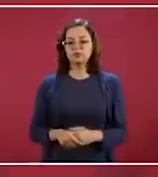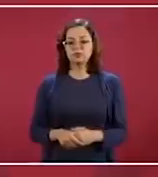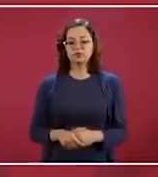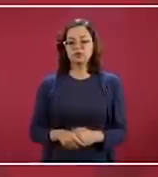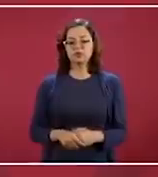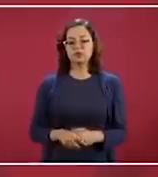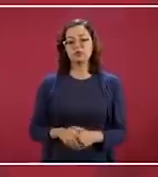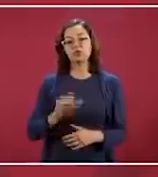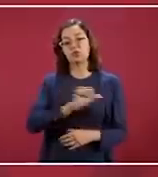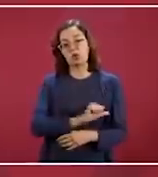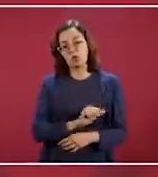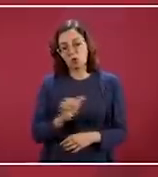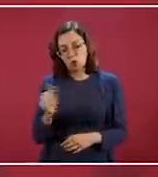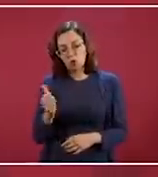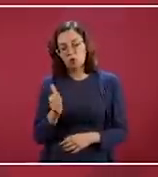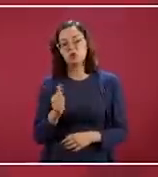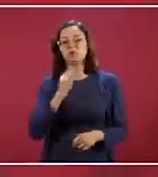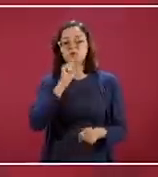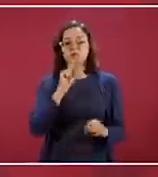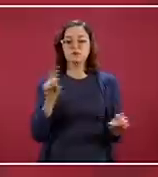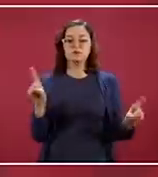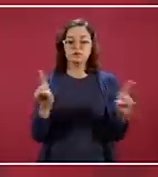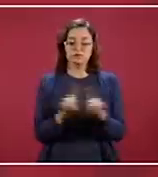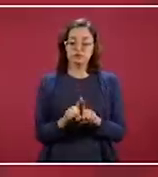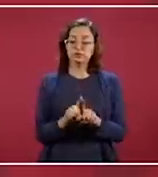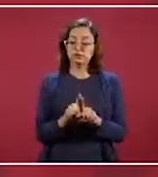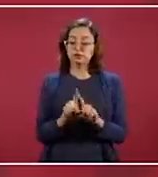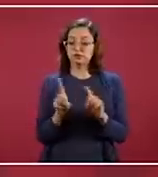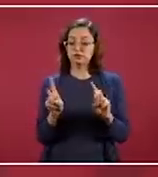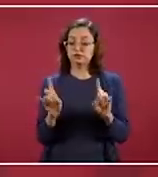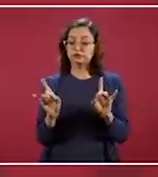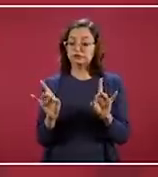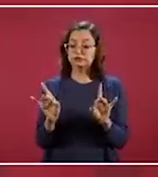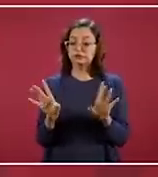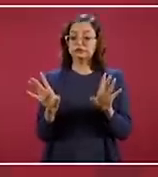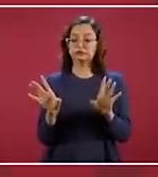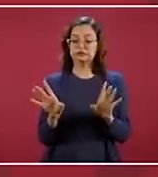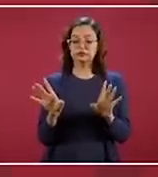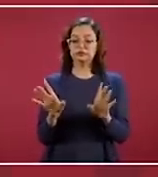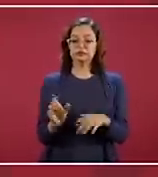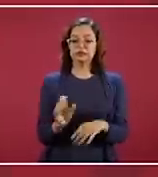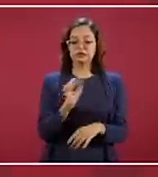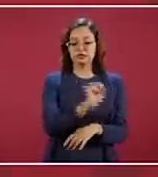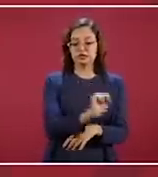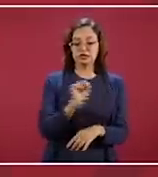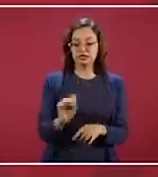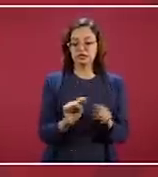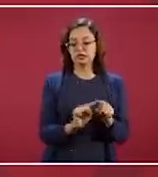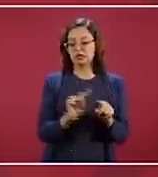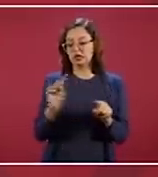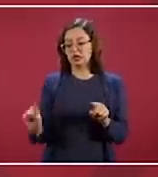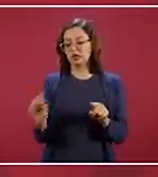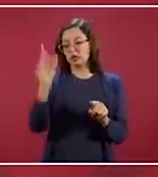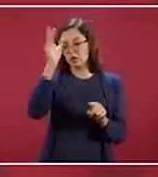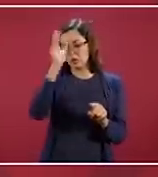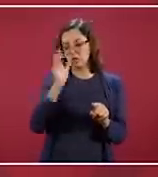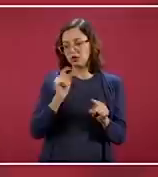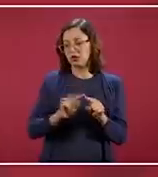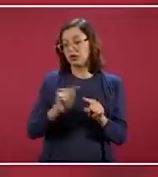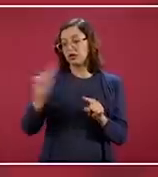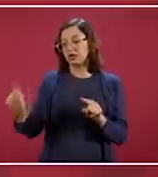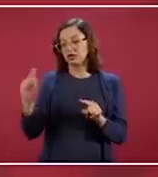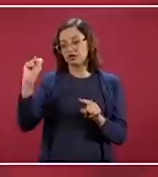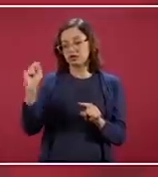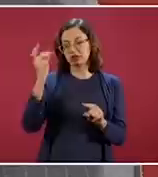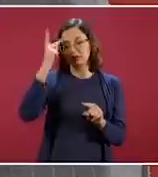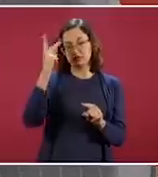El otro tramo, que también es muy delicado, ruta Saltillo, Coahuila, San Luis Potosí, que